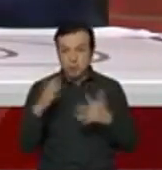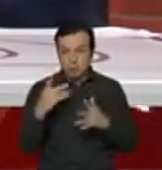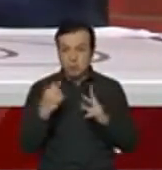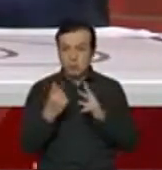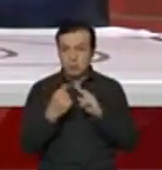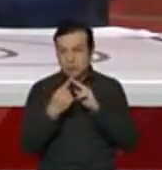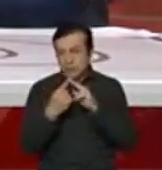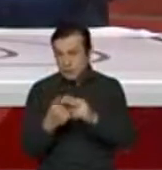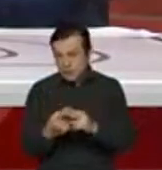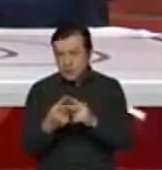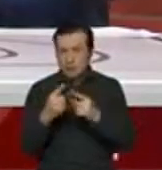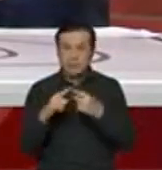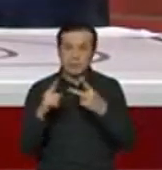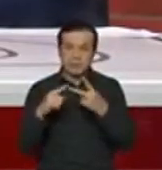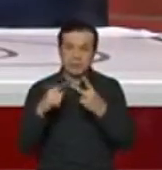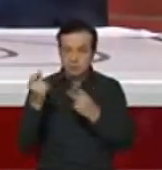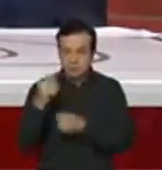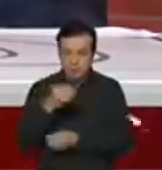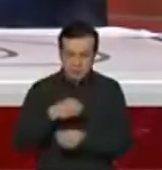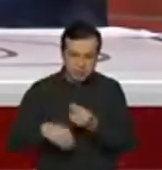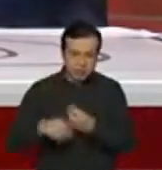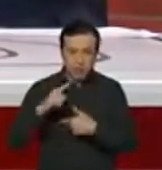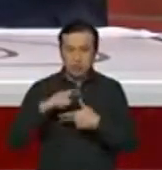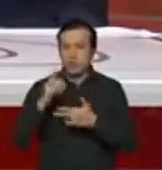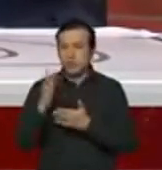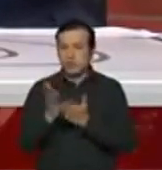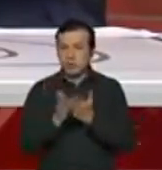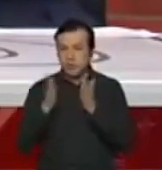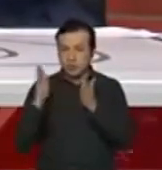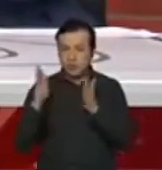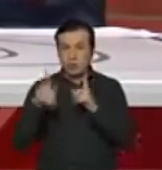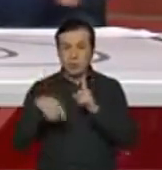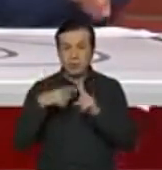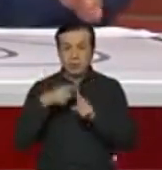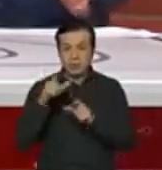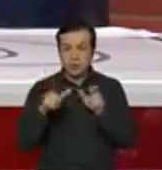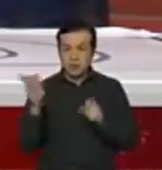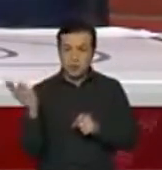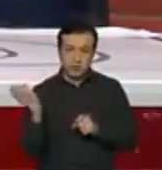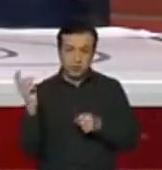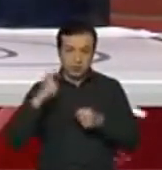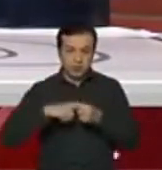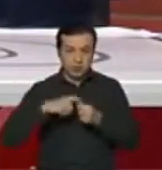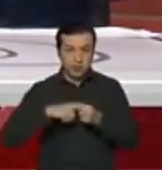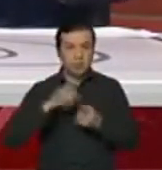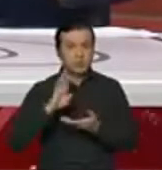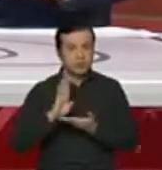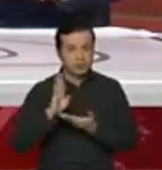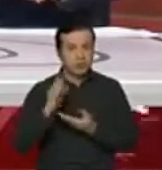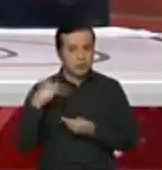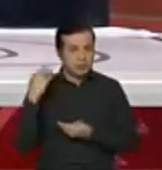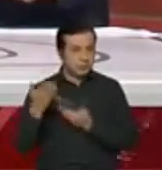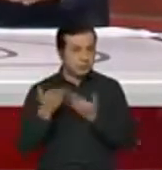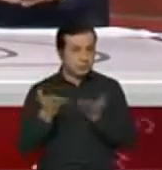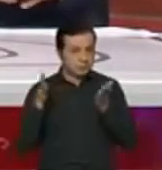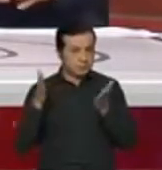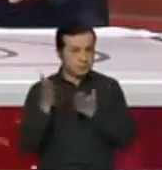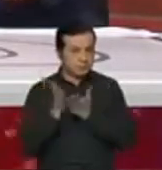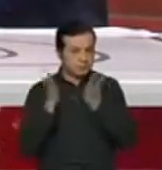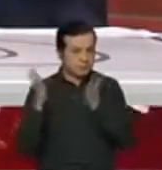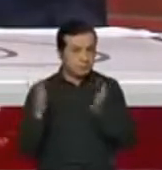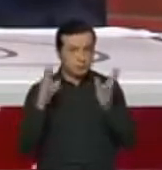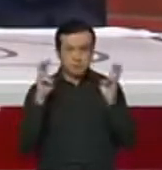en el tema de la banca de inversión y en el tema de la prestación de servicios, sobre todo para jubilados y afiliados. En lo que tiene que ver con la prestación de servicios